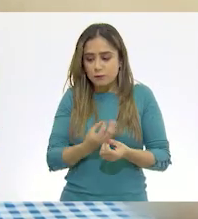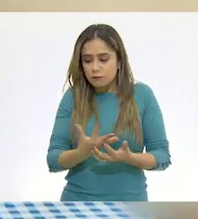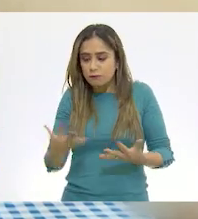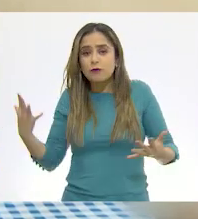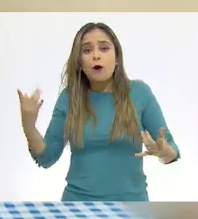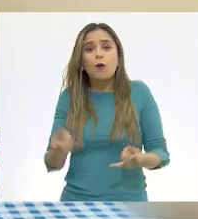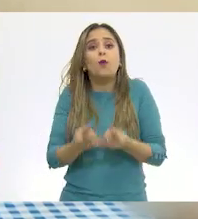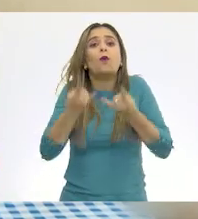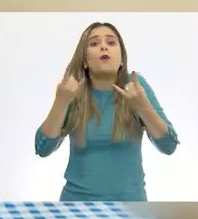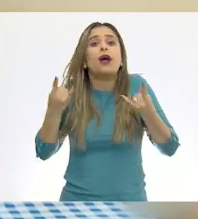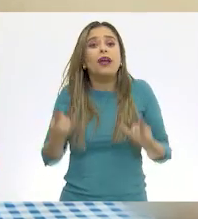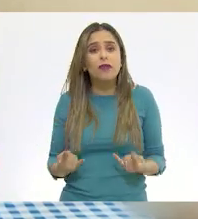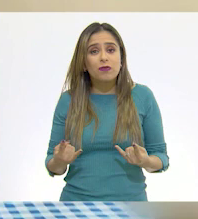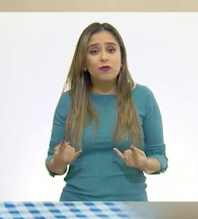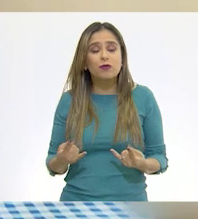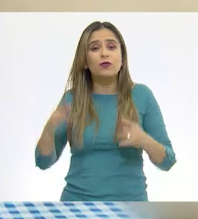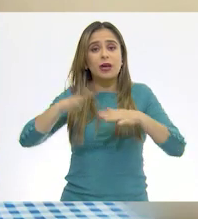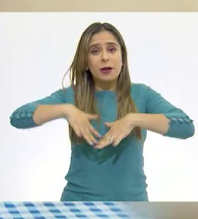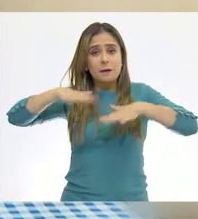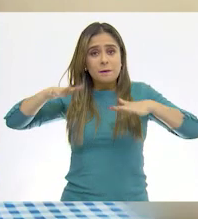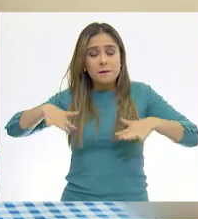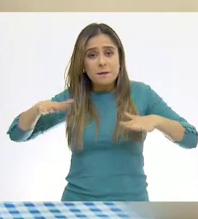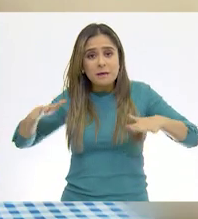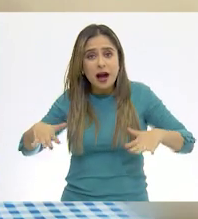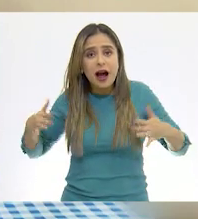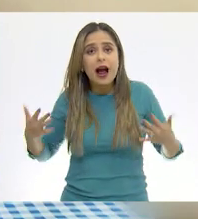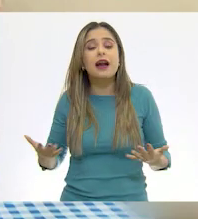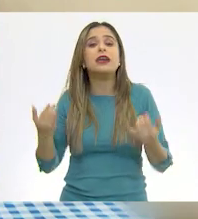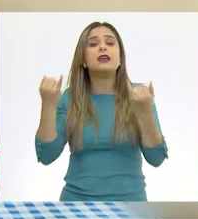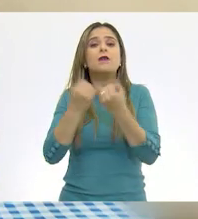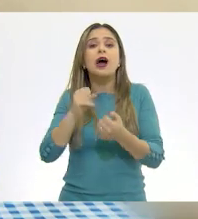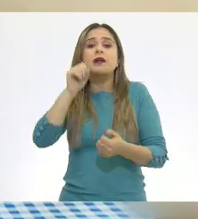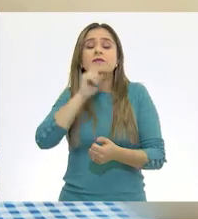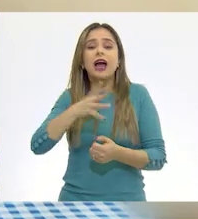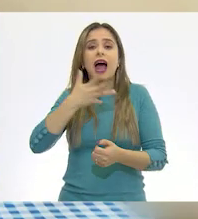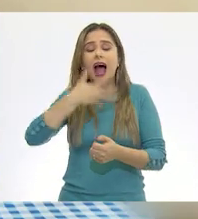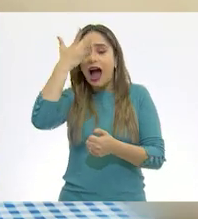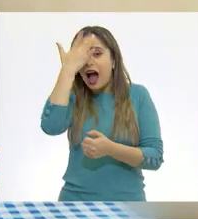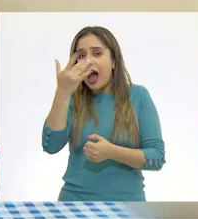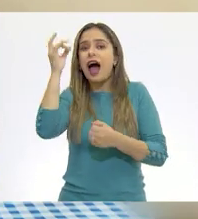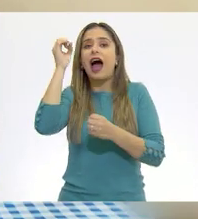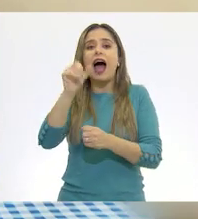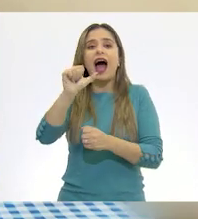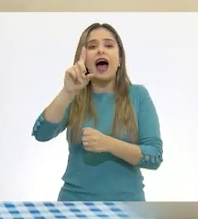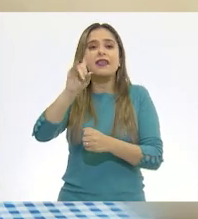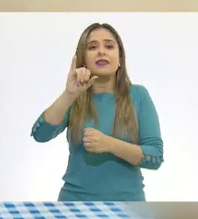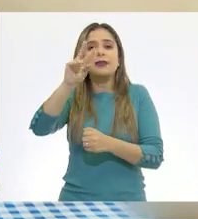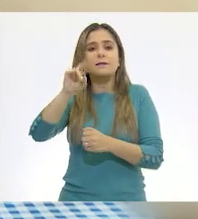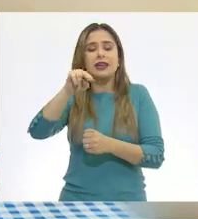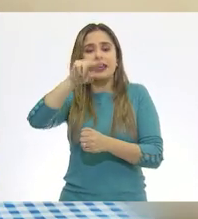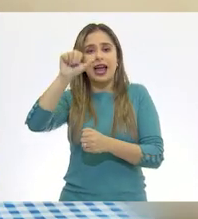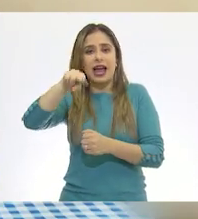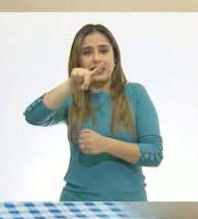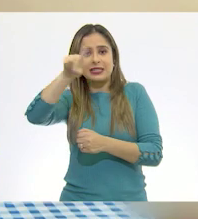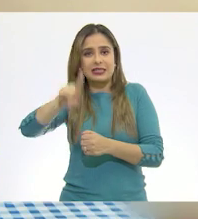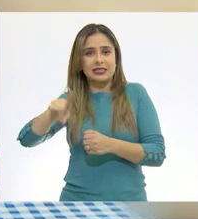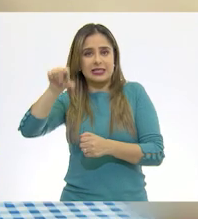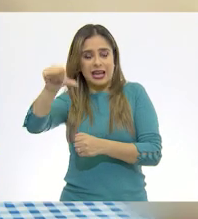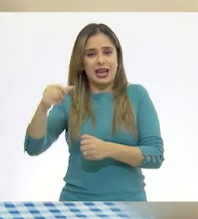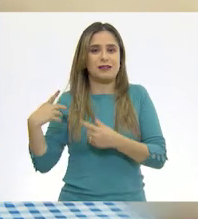cuentos de mar acompañados de enigmáticas adivinanzas servidas en su concha.